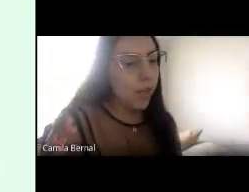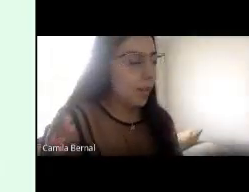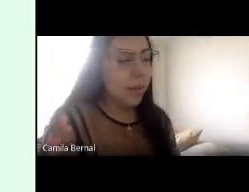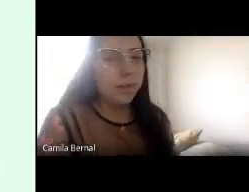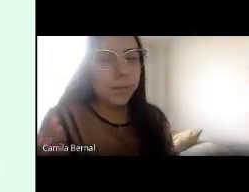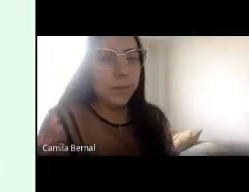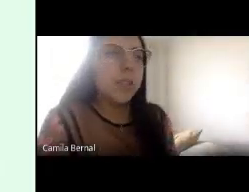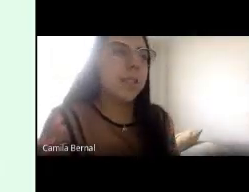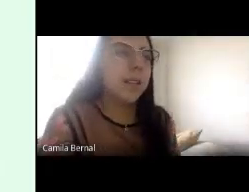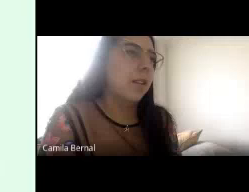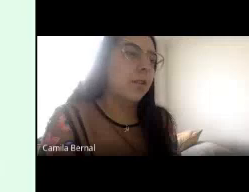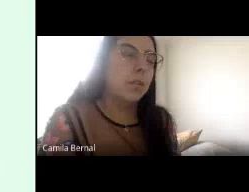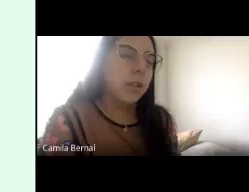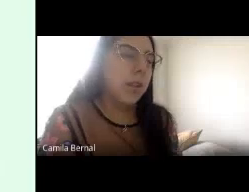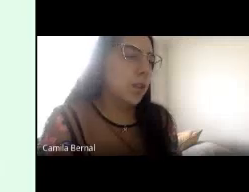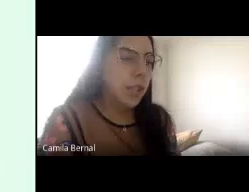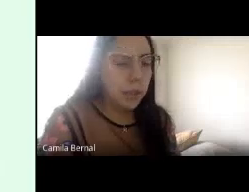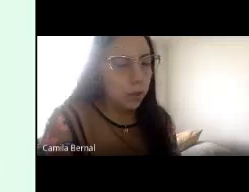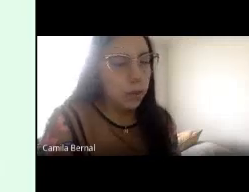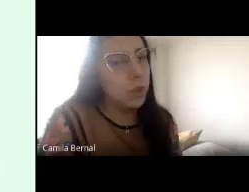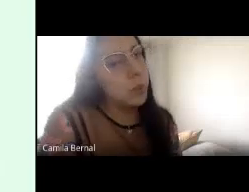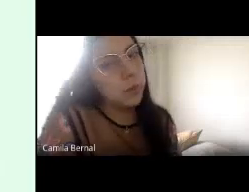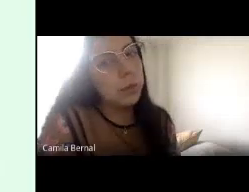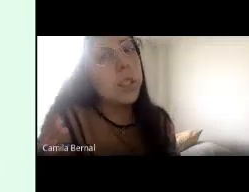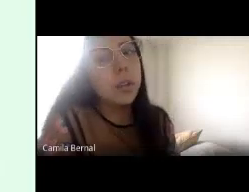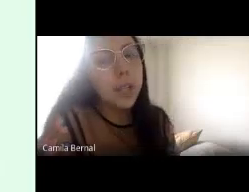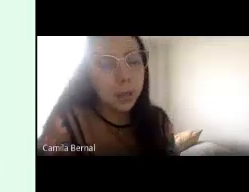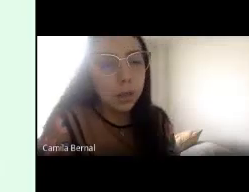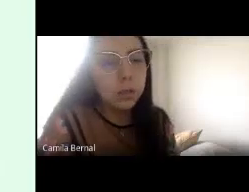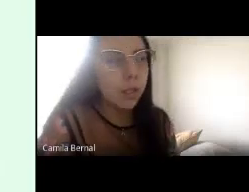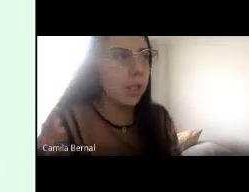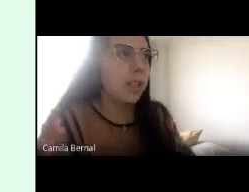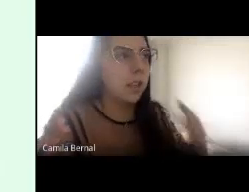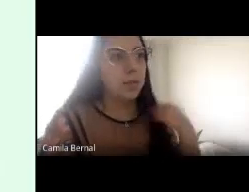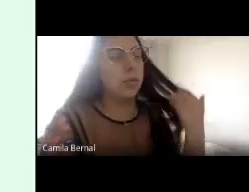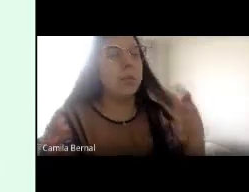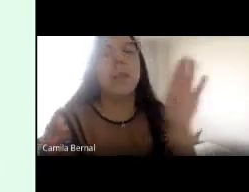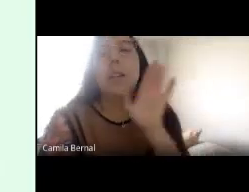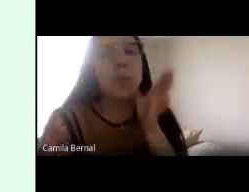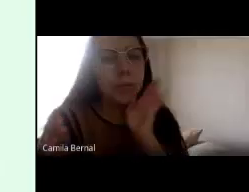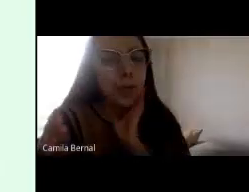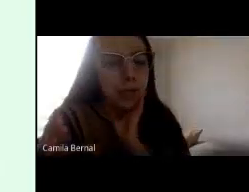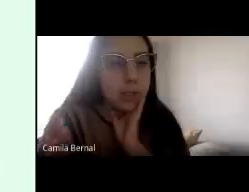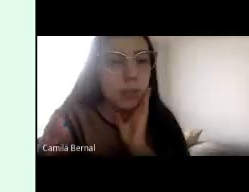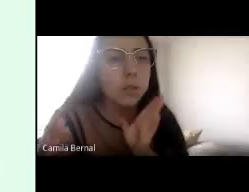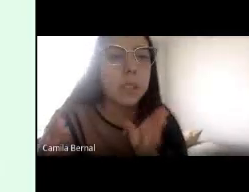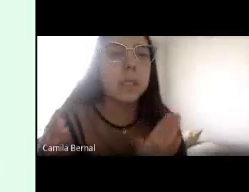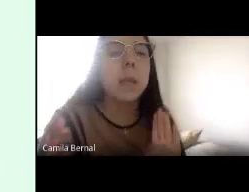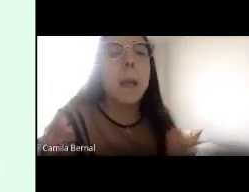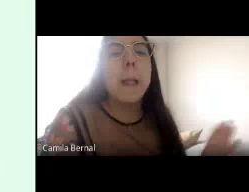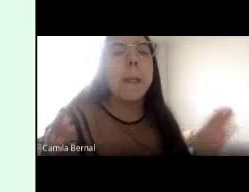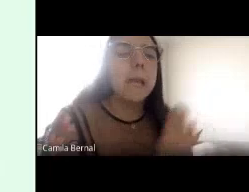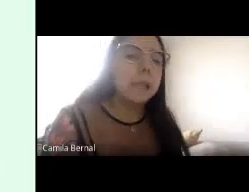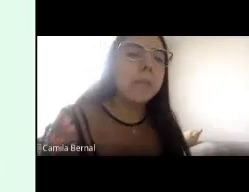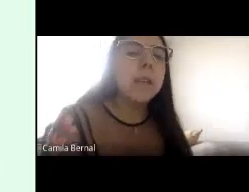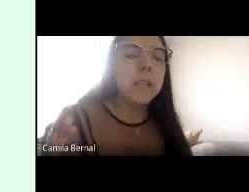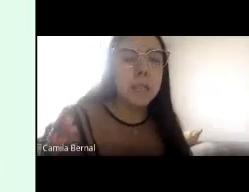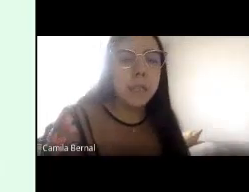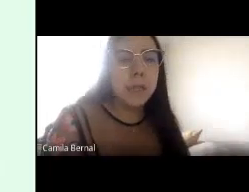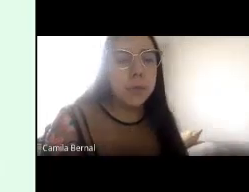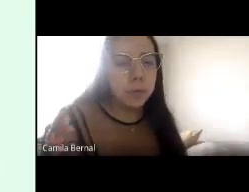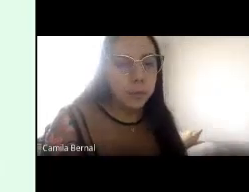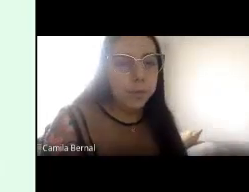plástico grande. Pueden ser de 2 litros o 2,5 litros, que es la que usualmente compramos en las gaseosas. Y